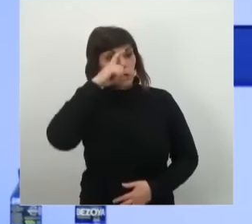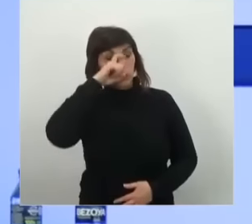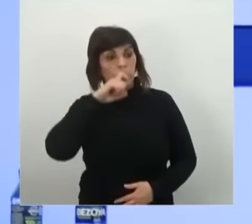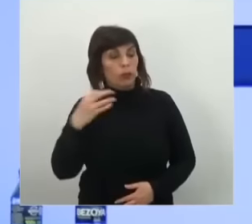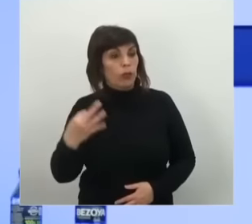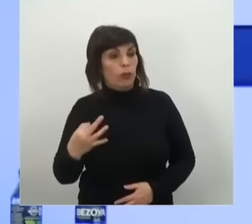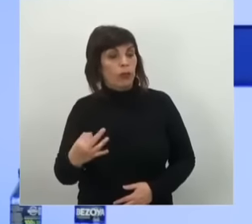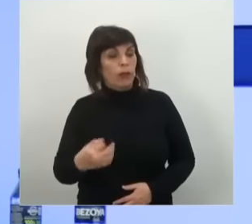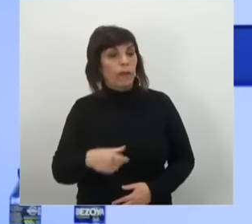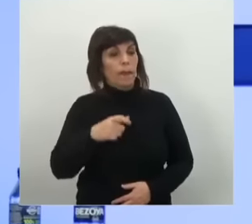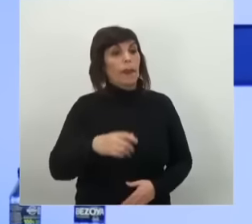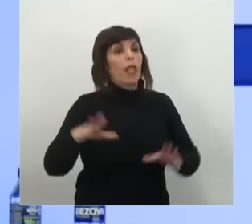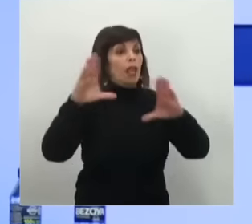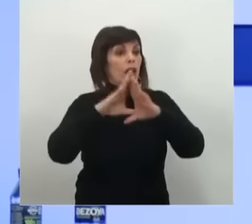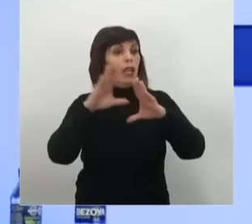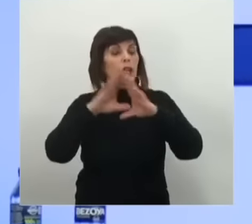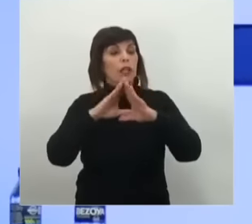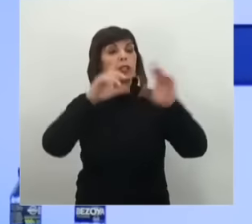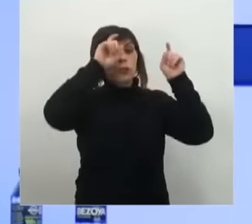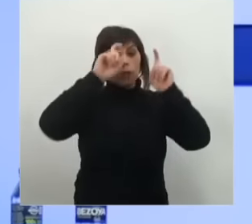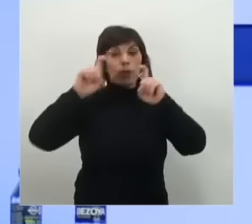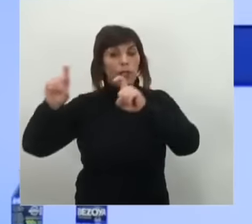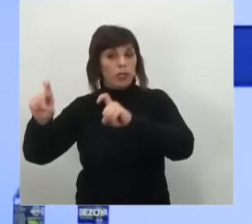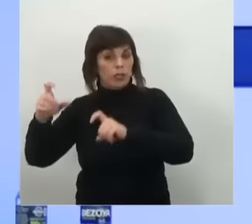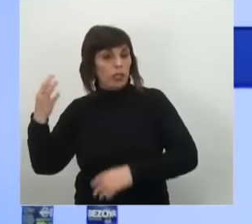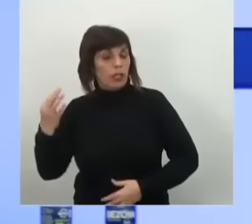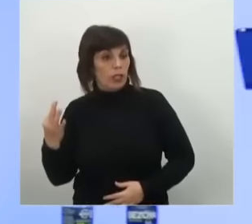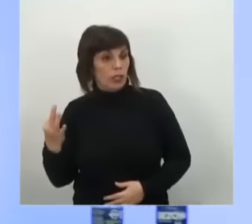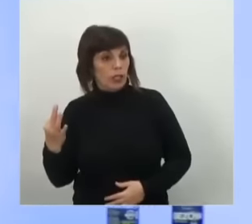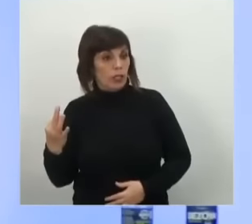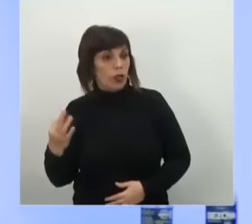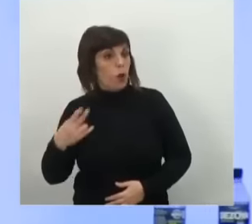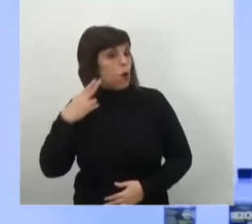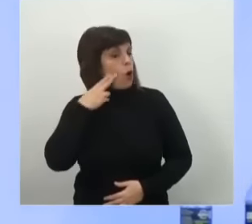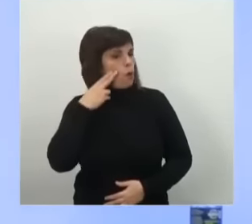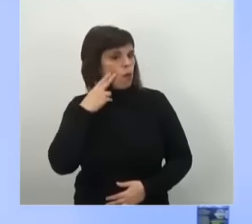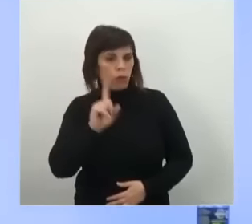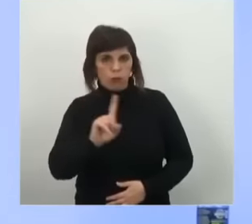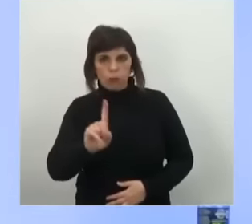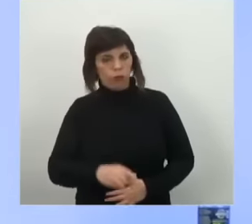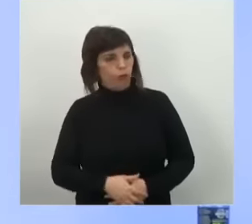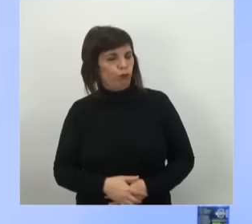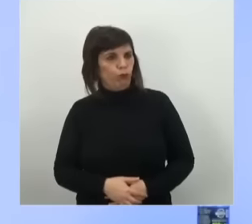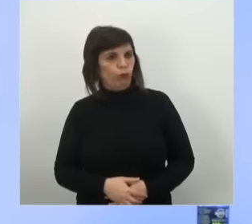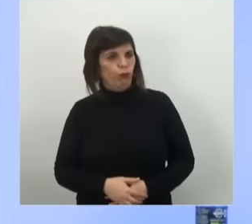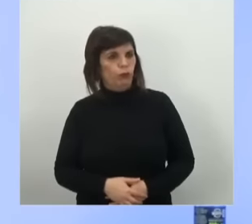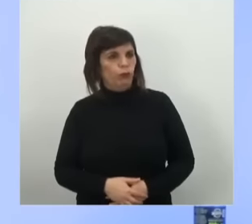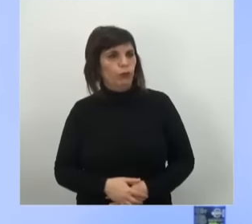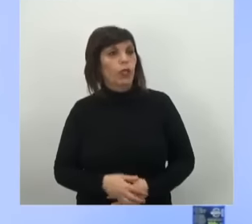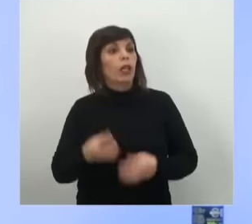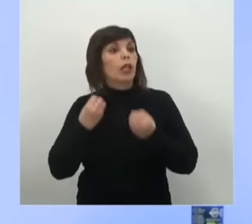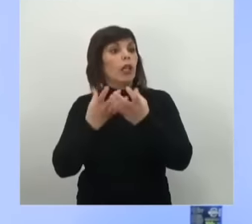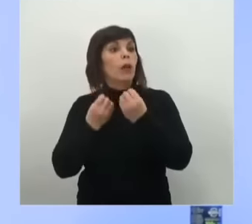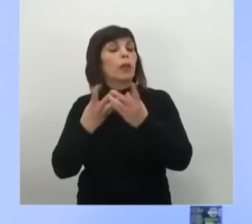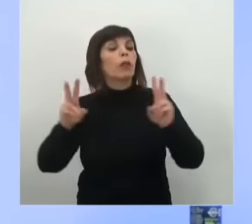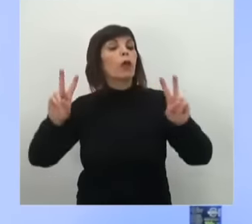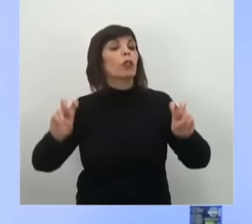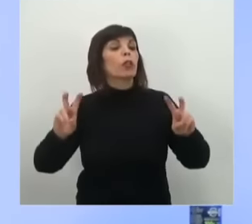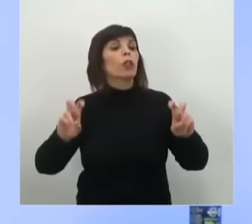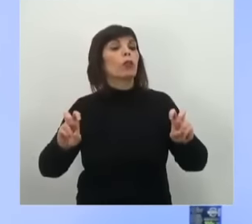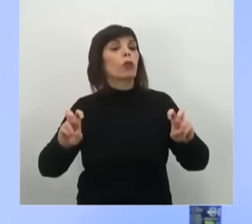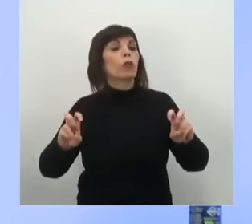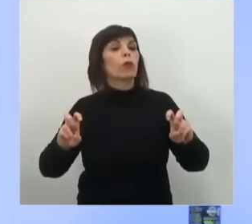enseñado a los hermanos en la congregación muchísimas veces acerca de no tener miedo y ese es el título del mensaje del día de hoy